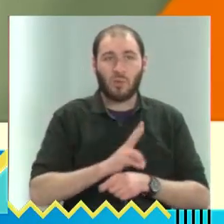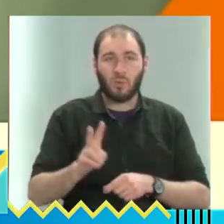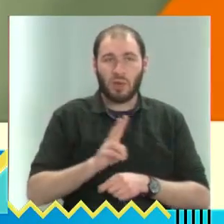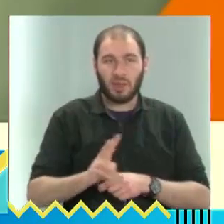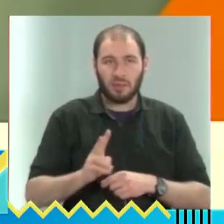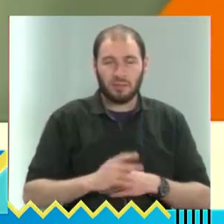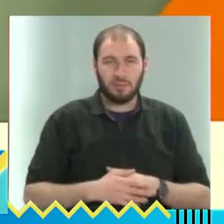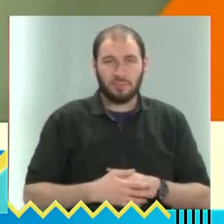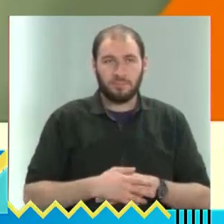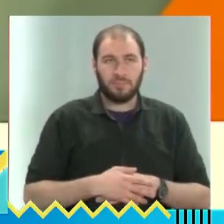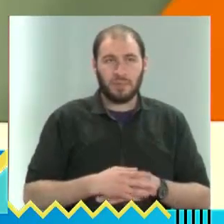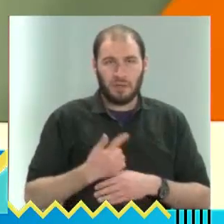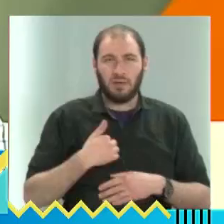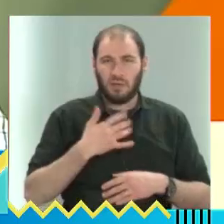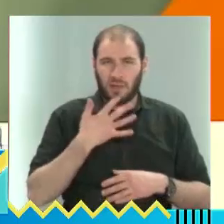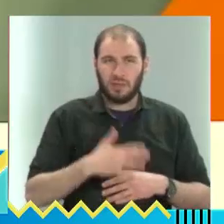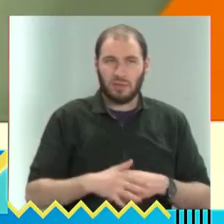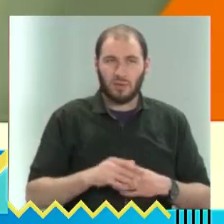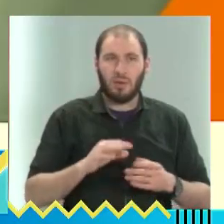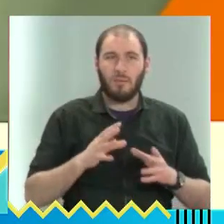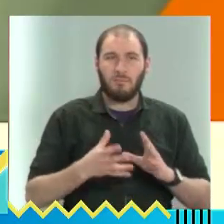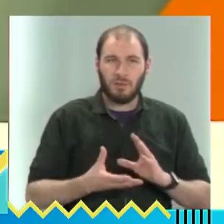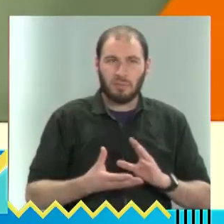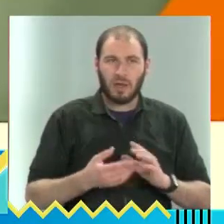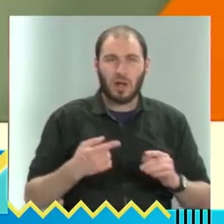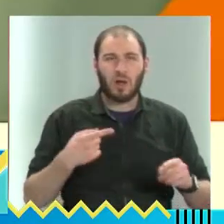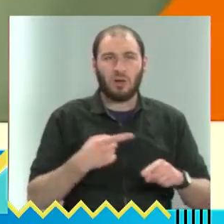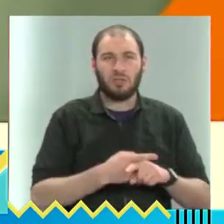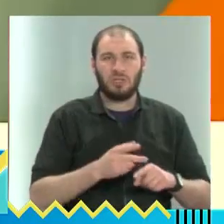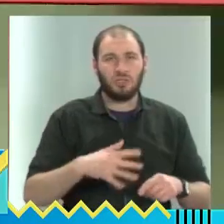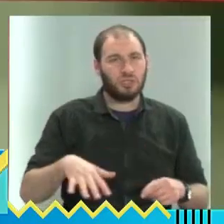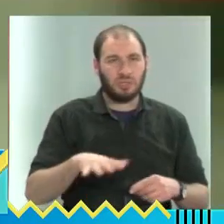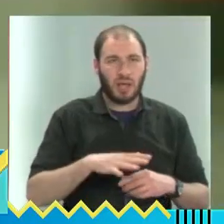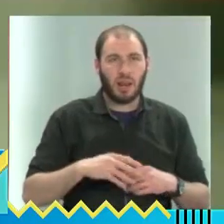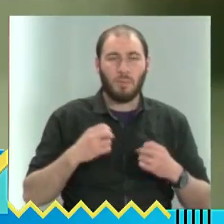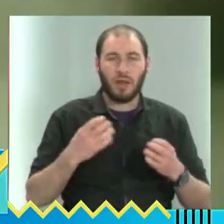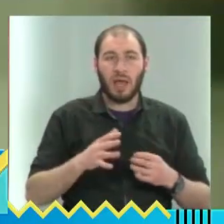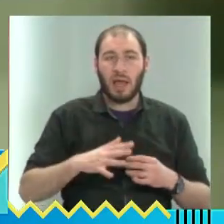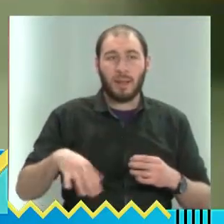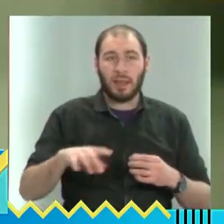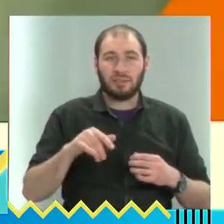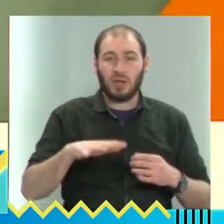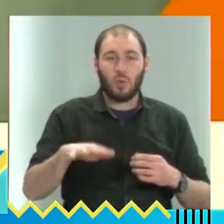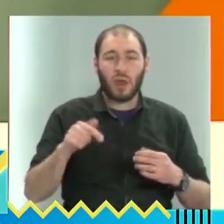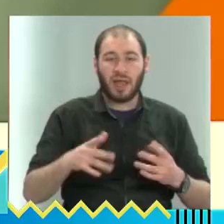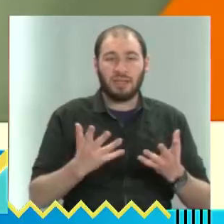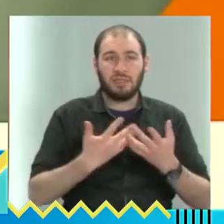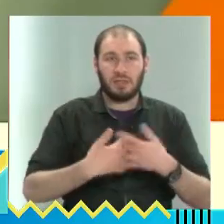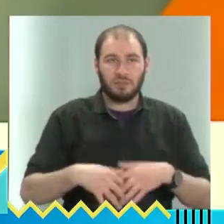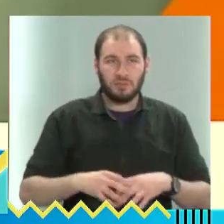protegerla, yo entiendo que es una forma de perjudicar lo social, porque las plazas tienen que ser un lugar de